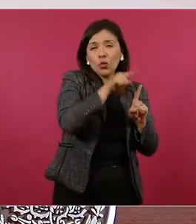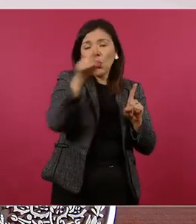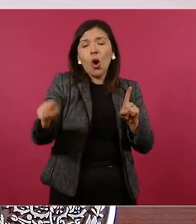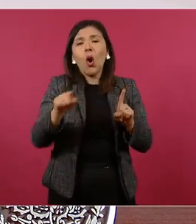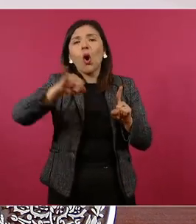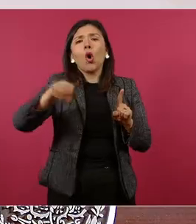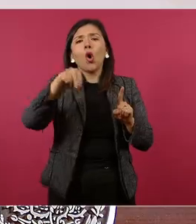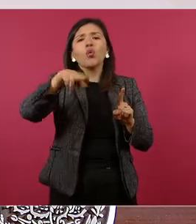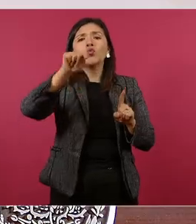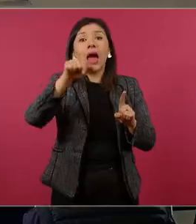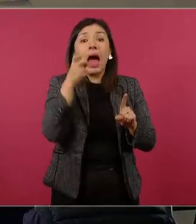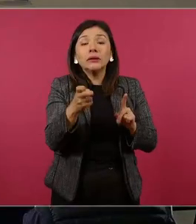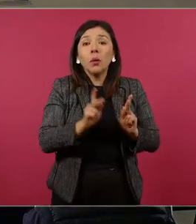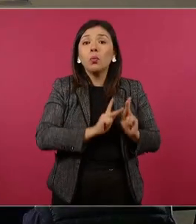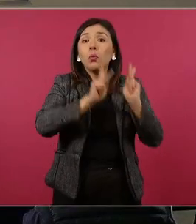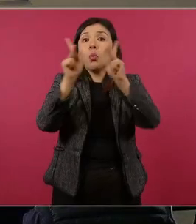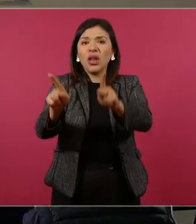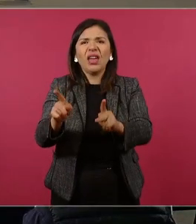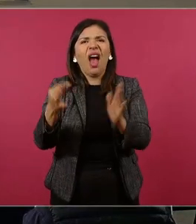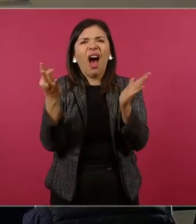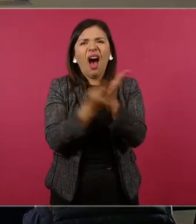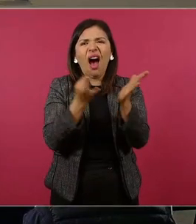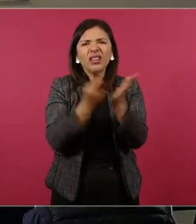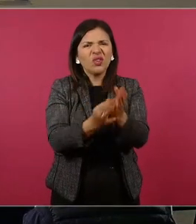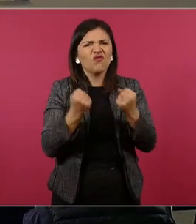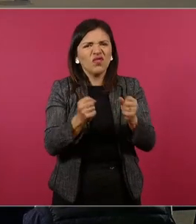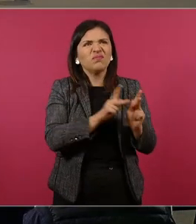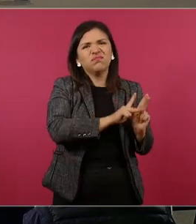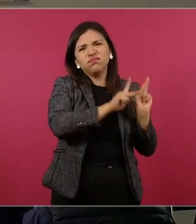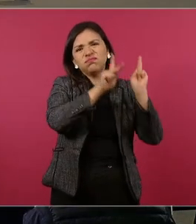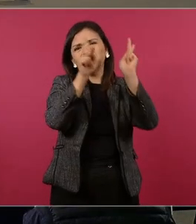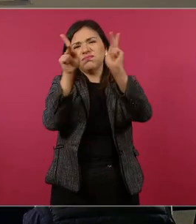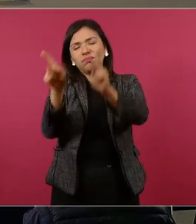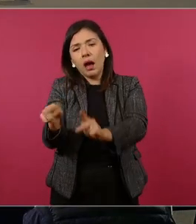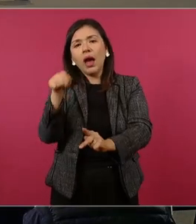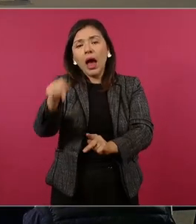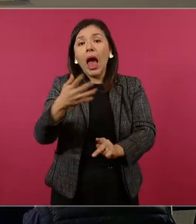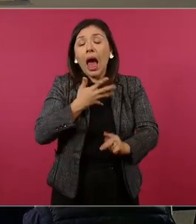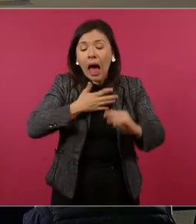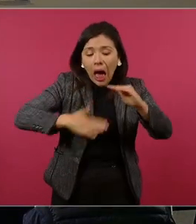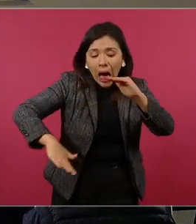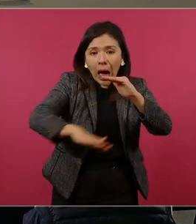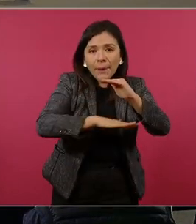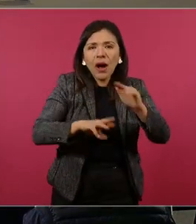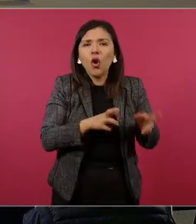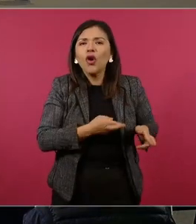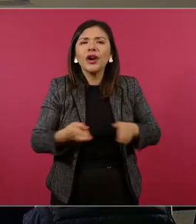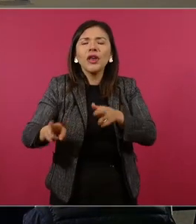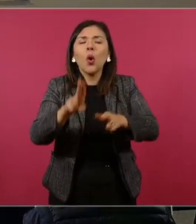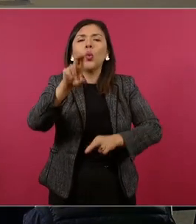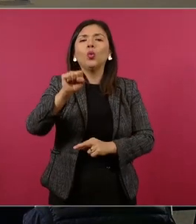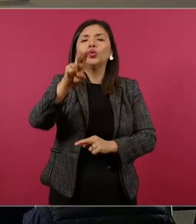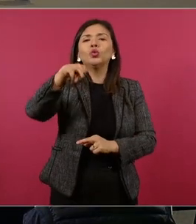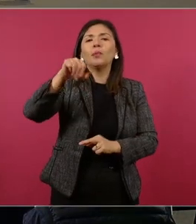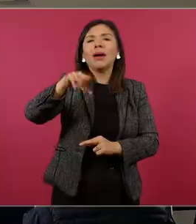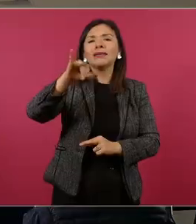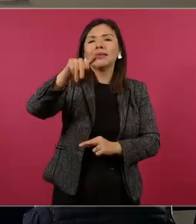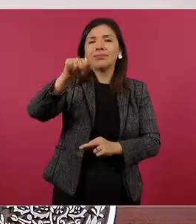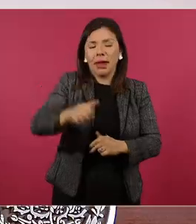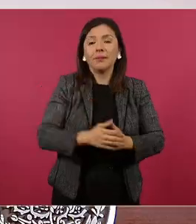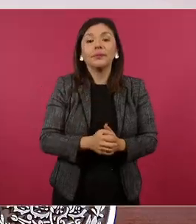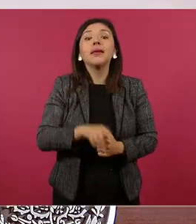es un puente especial de acero que va sobre el río usumacinta también